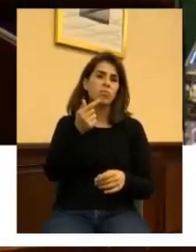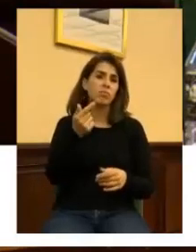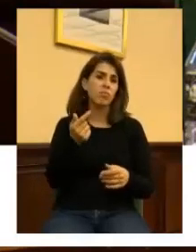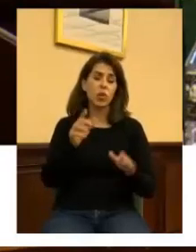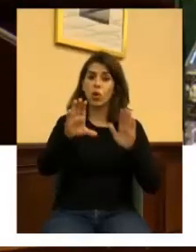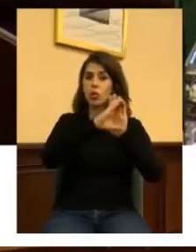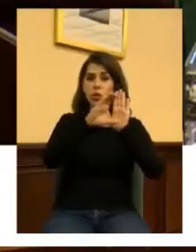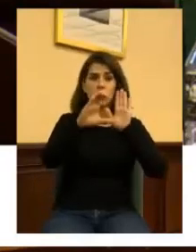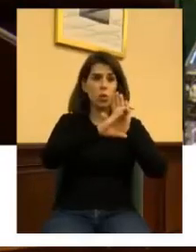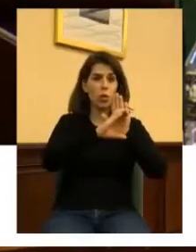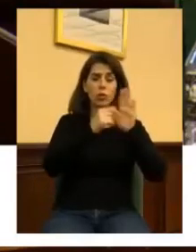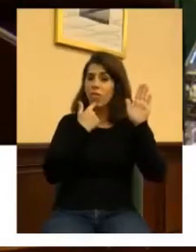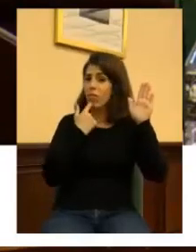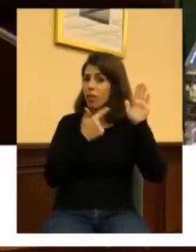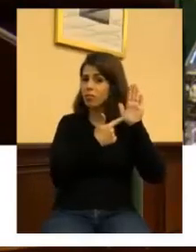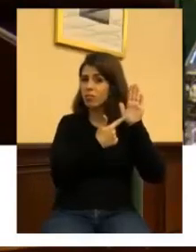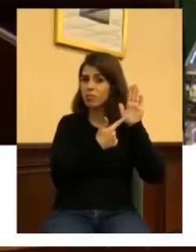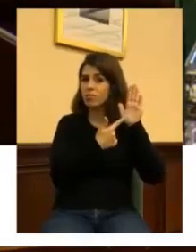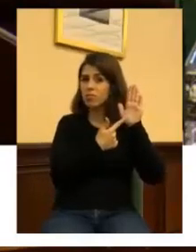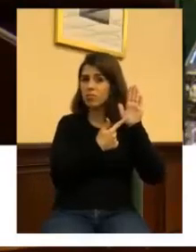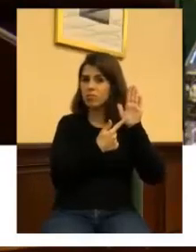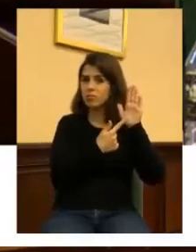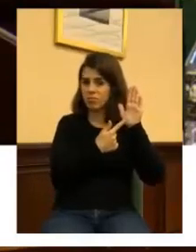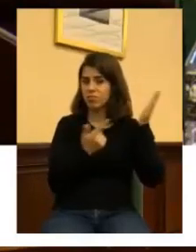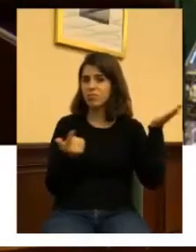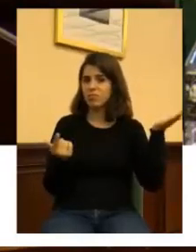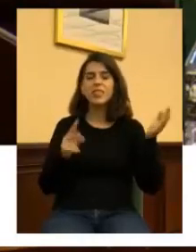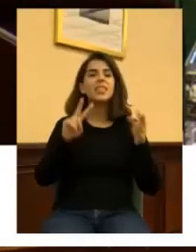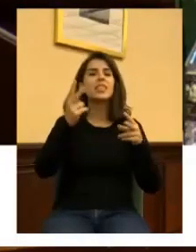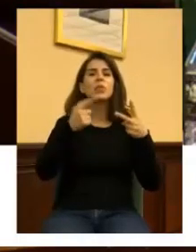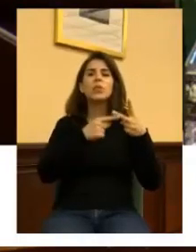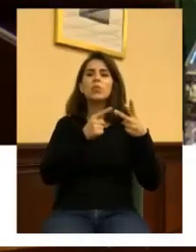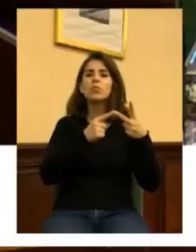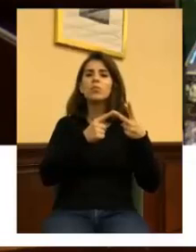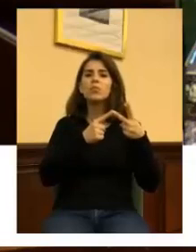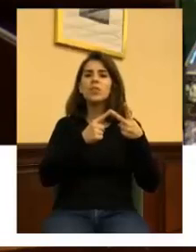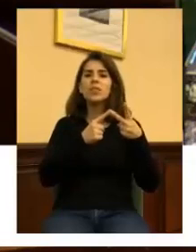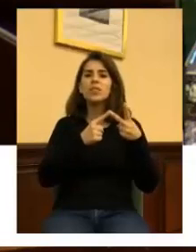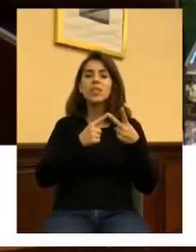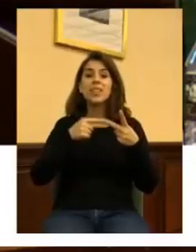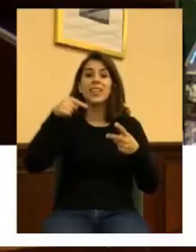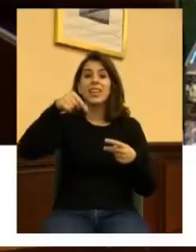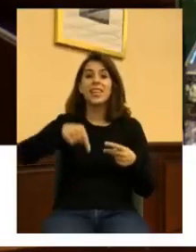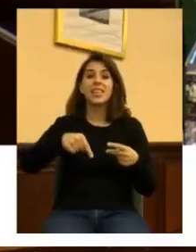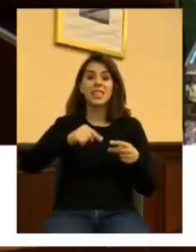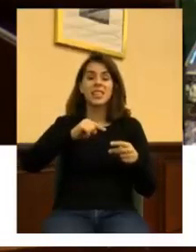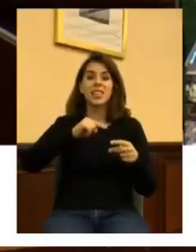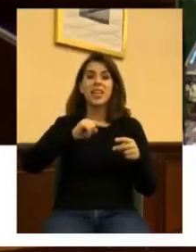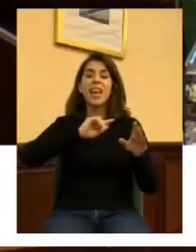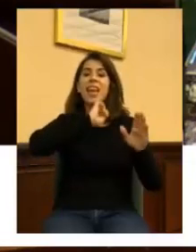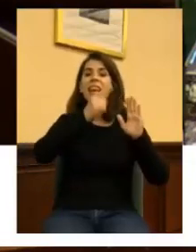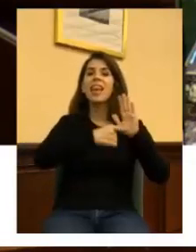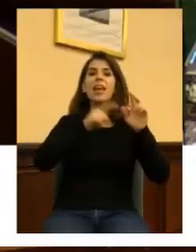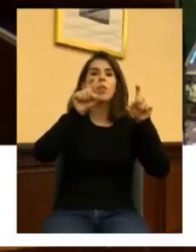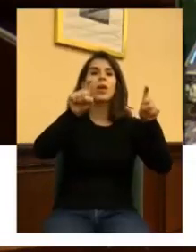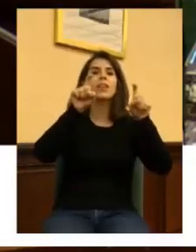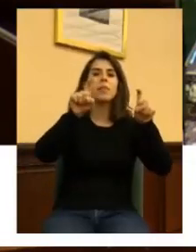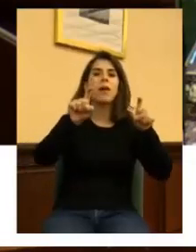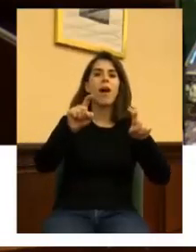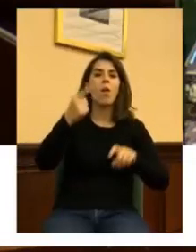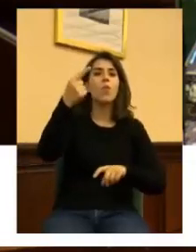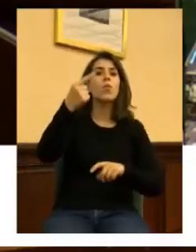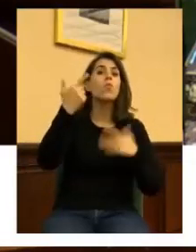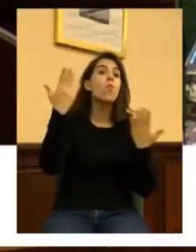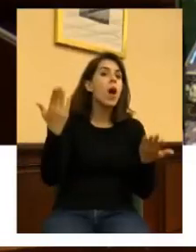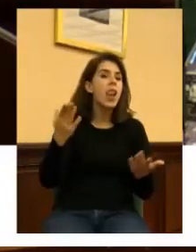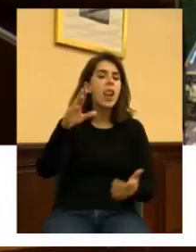asegurado constitucionalmente. En segundo lugar, ese carácter vehicular solamente ha venido recogido en una ley educativa, en la ley